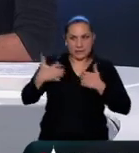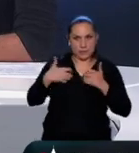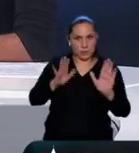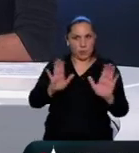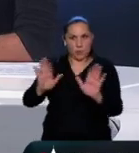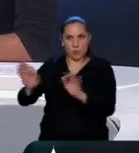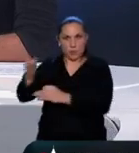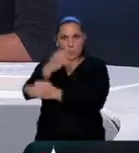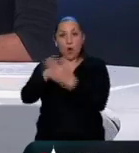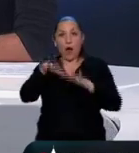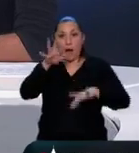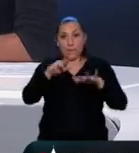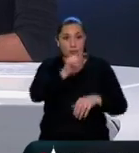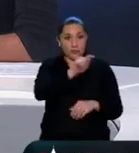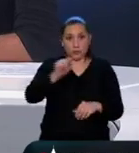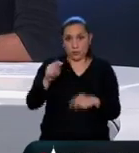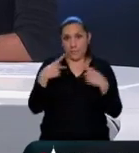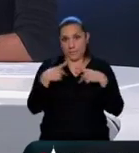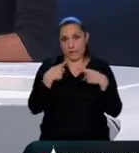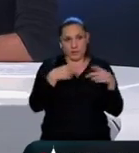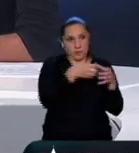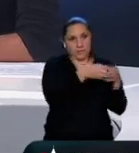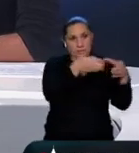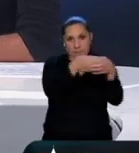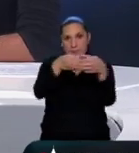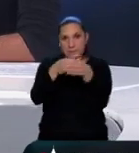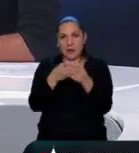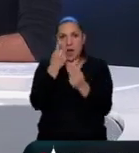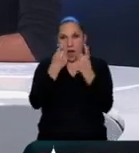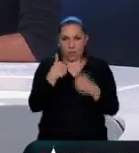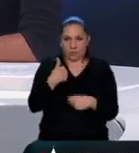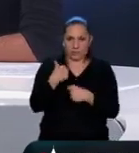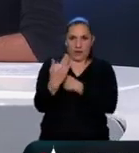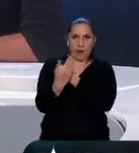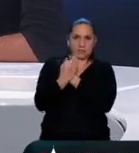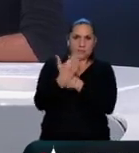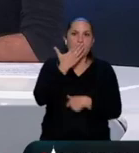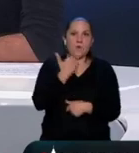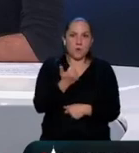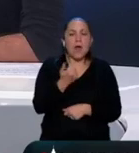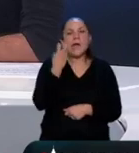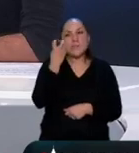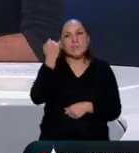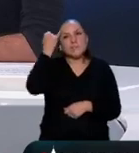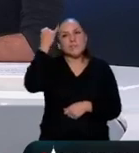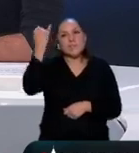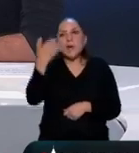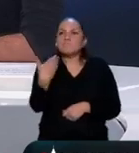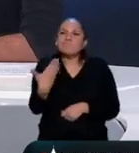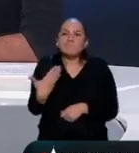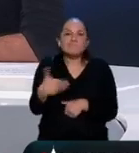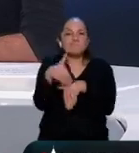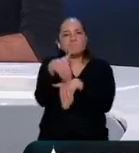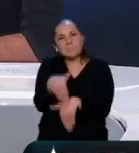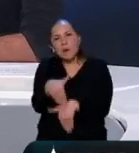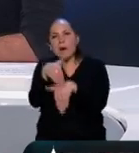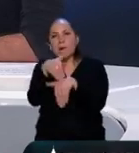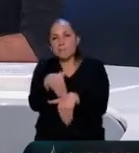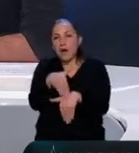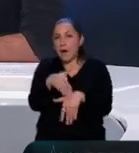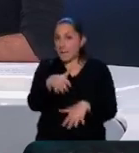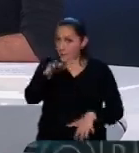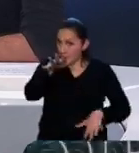también adoptan ese relato y de golpe viene, eventualmente la historia produce líderes que vienen y tiran abajo